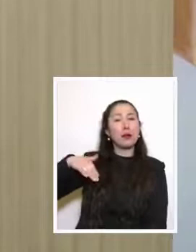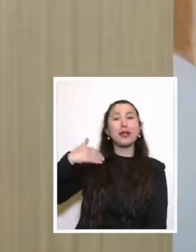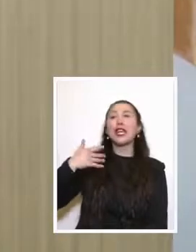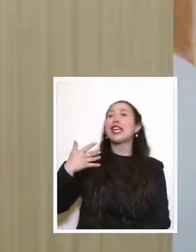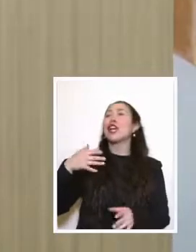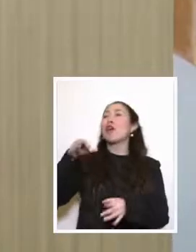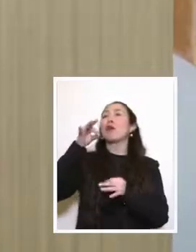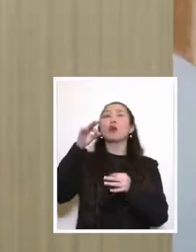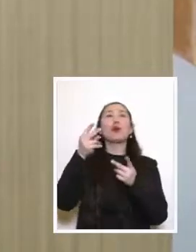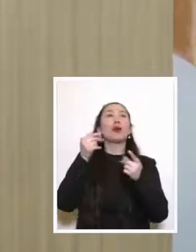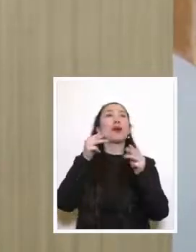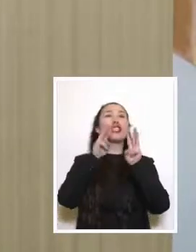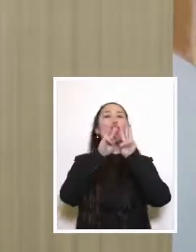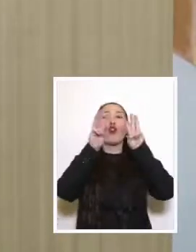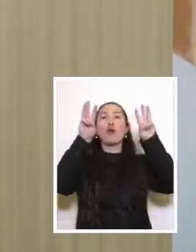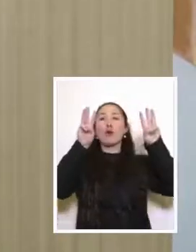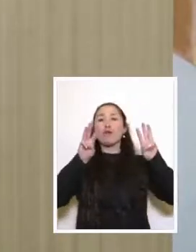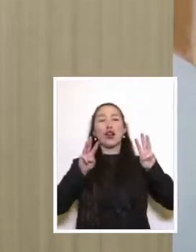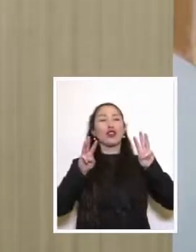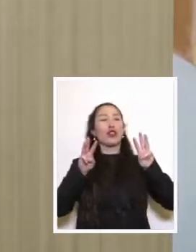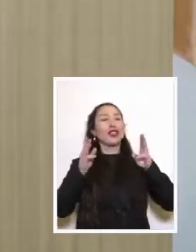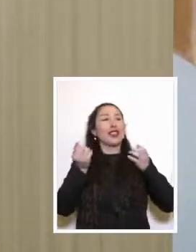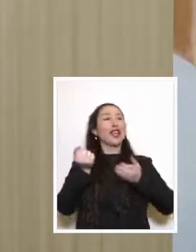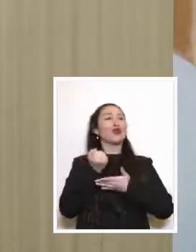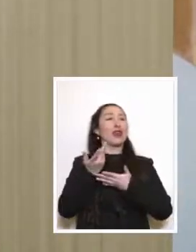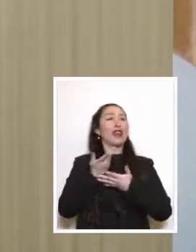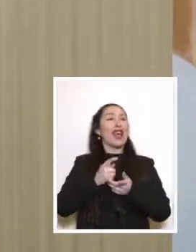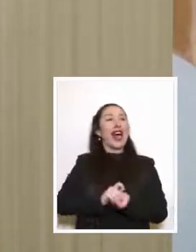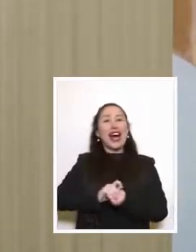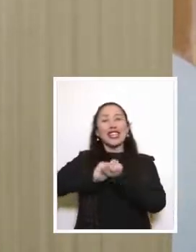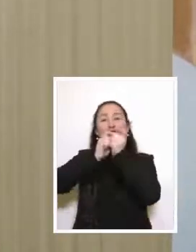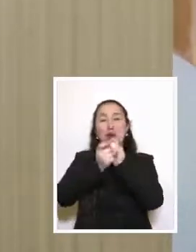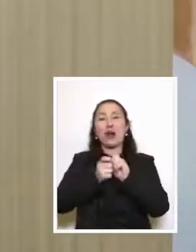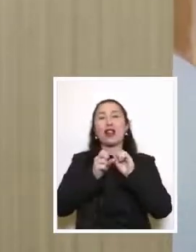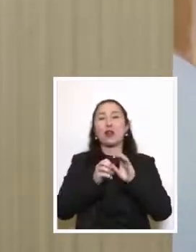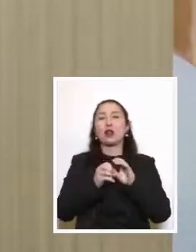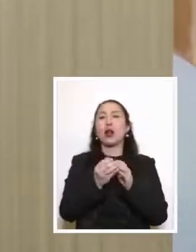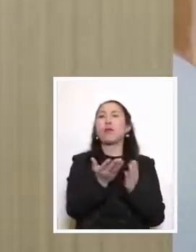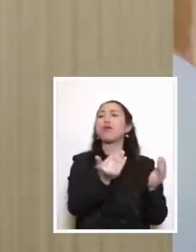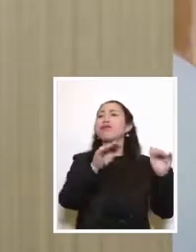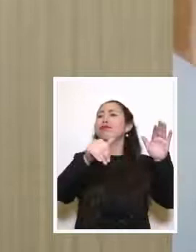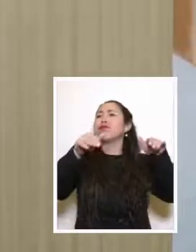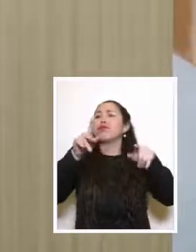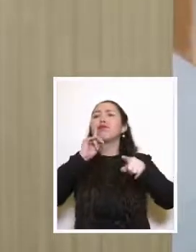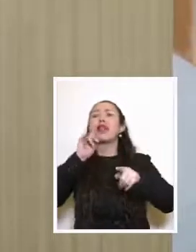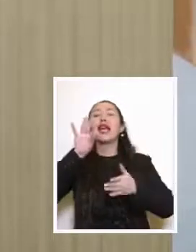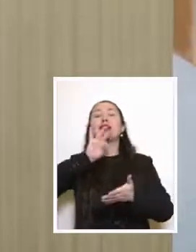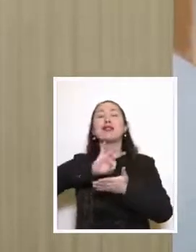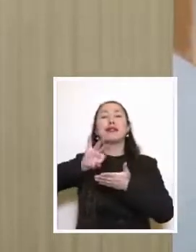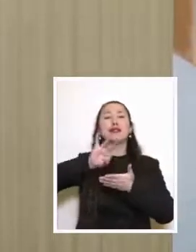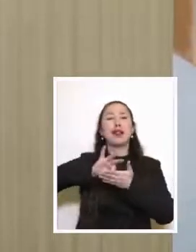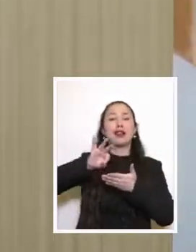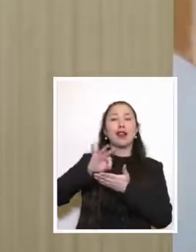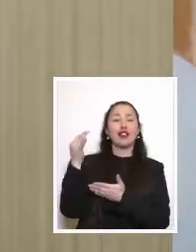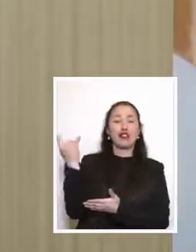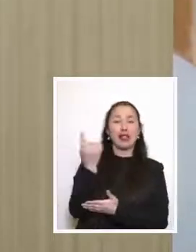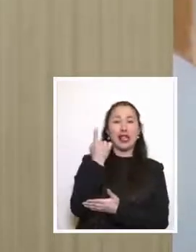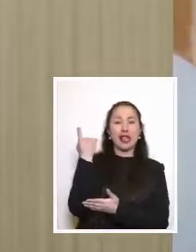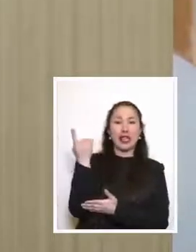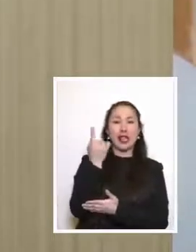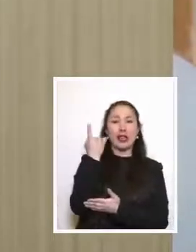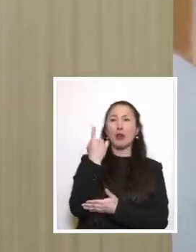de referencia en la cumbre Transformando la Educación, convocado por el secretario general